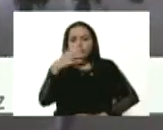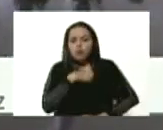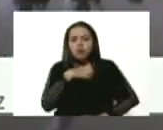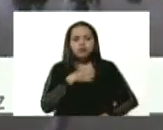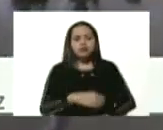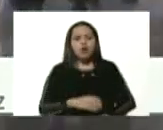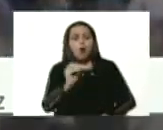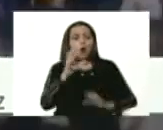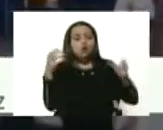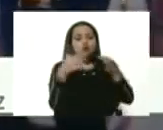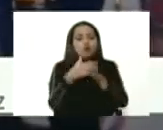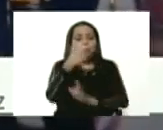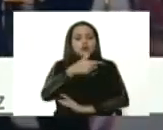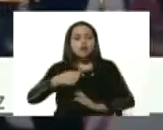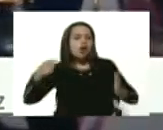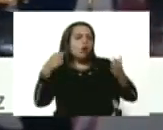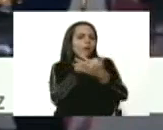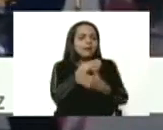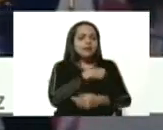no es un grupo de golpistas.